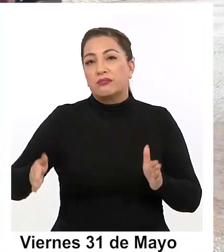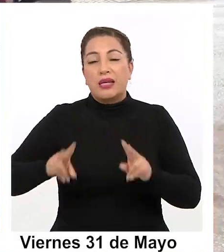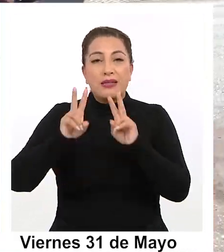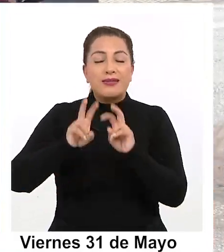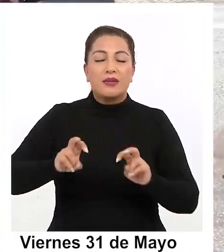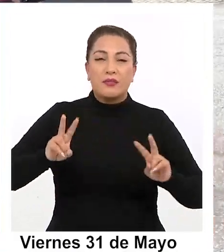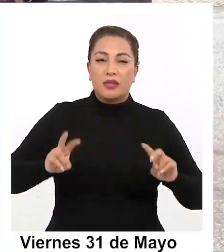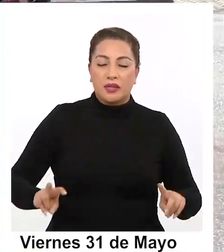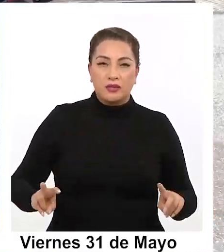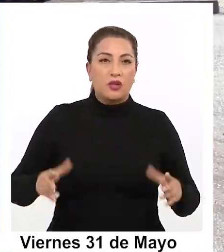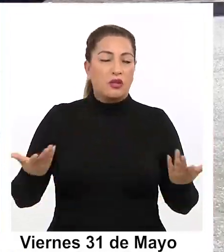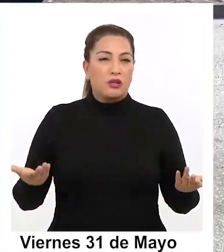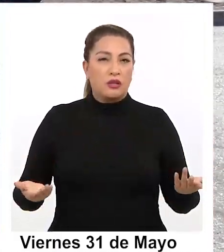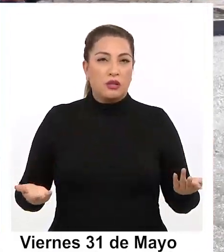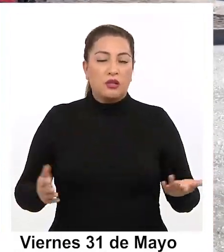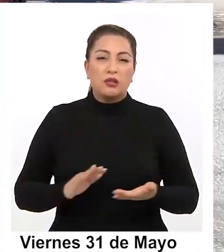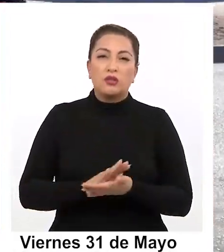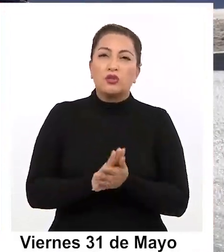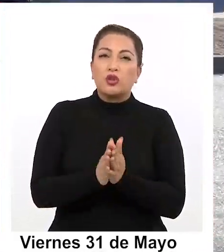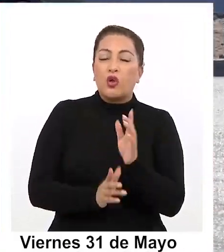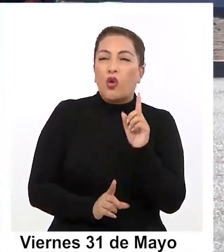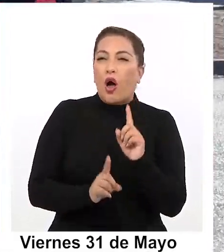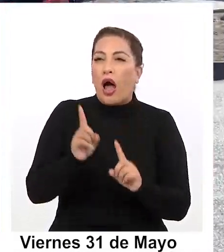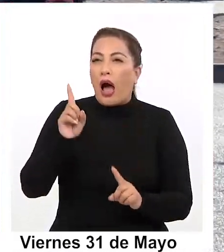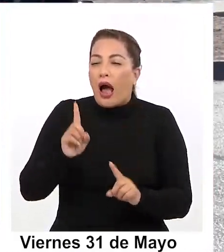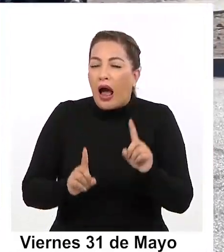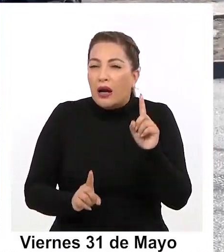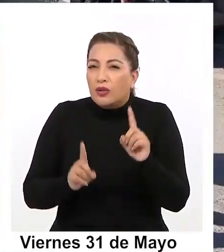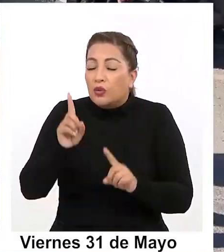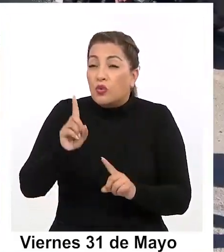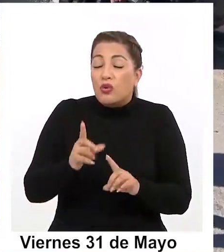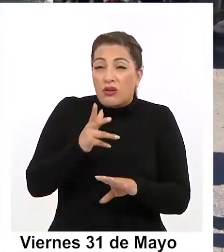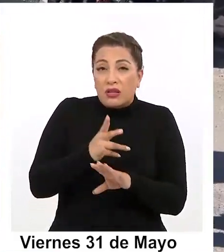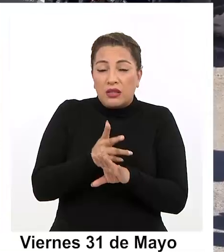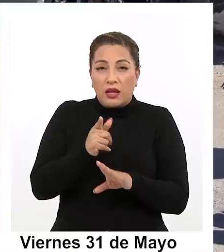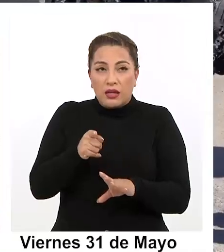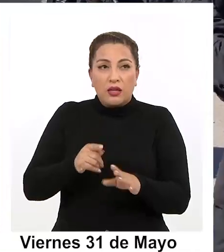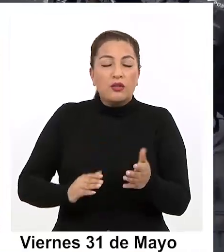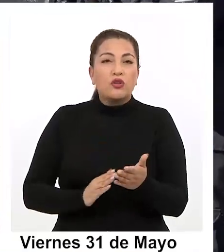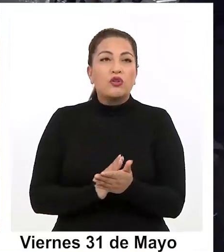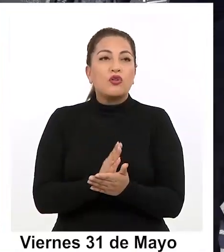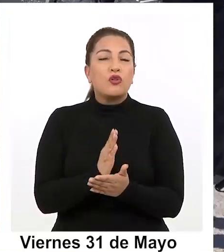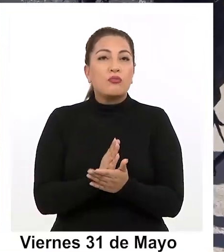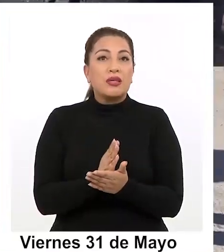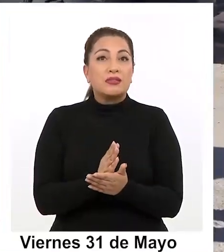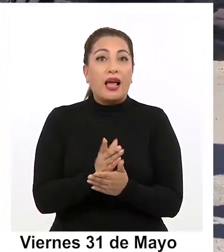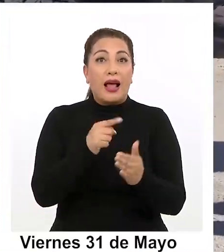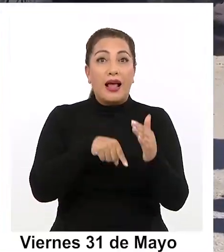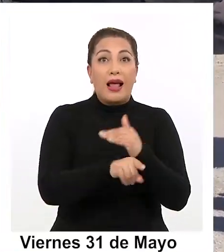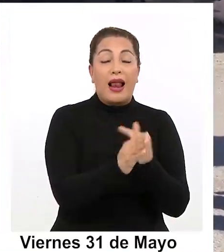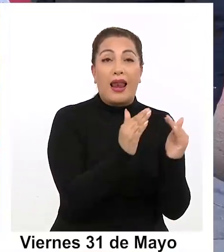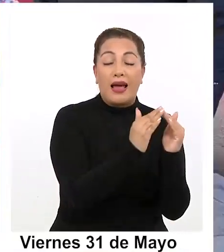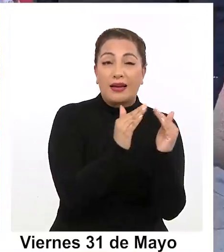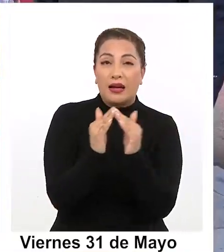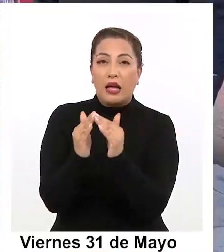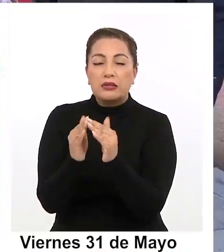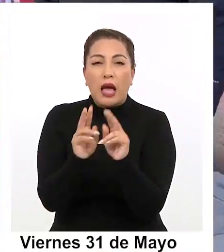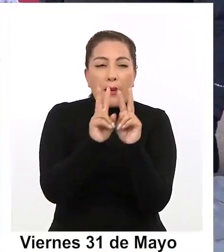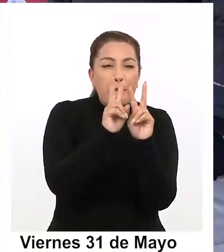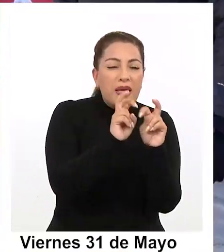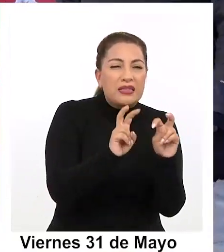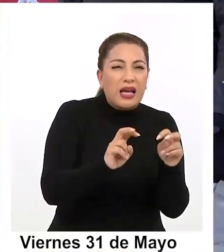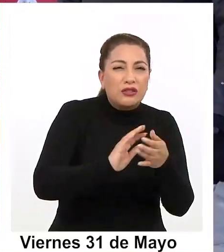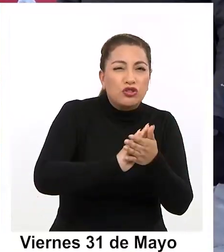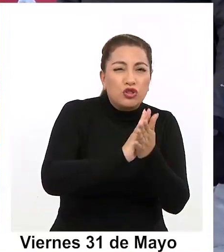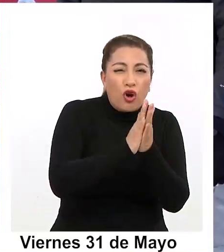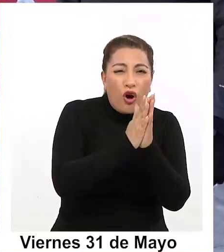investigar ahora todas aquellas aristas que se despliegan a partir del ingreso a estos domicilios analizar toda la